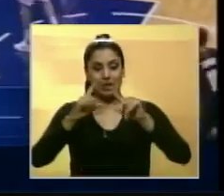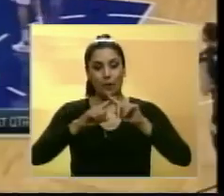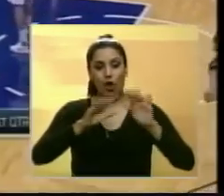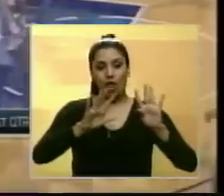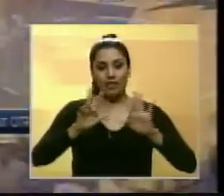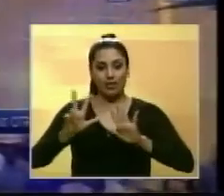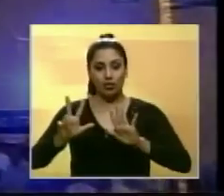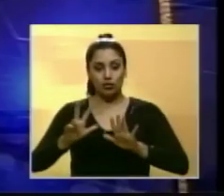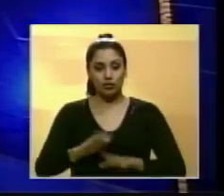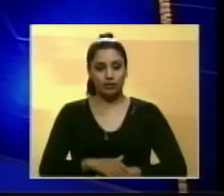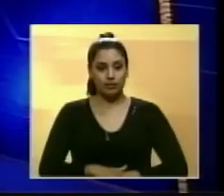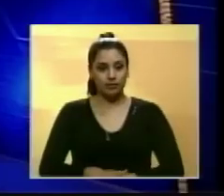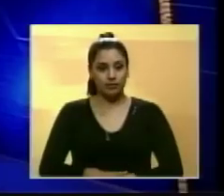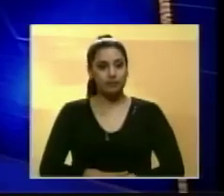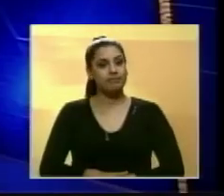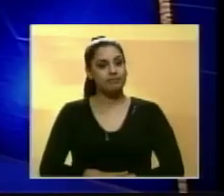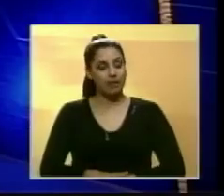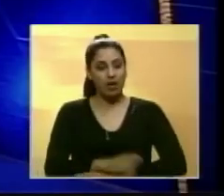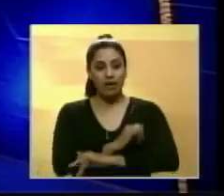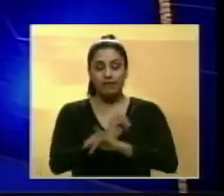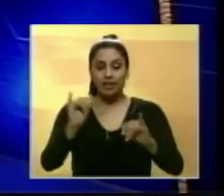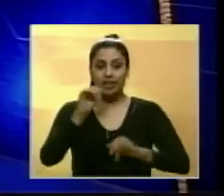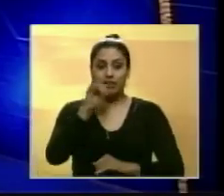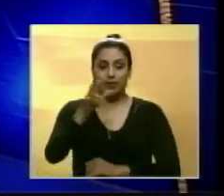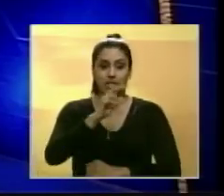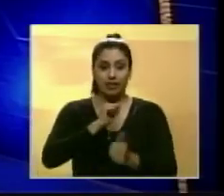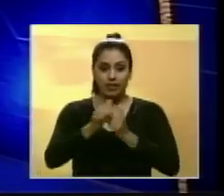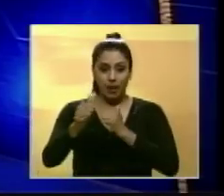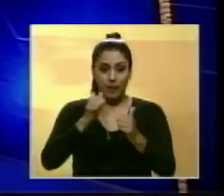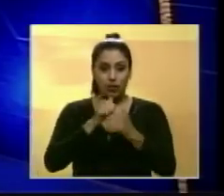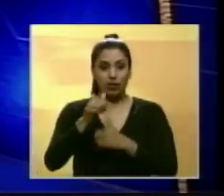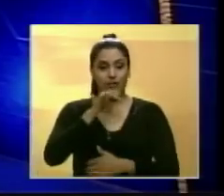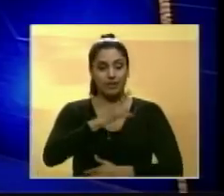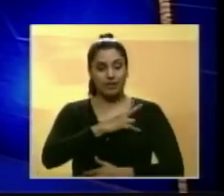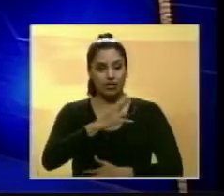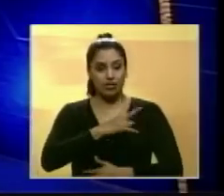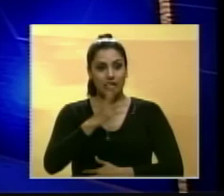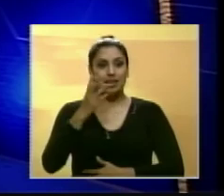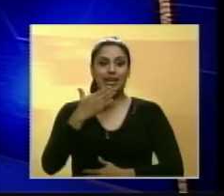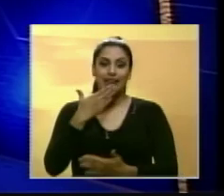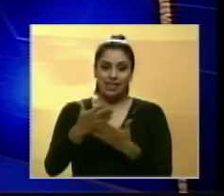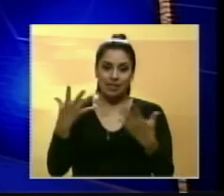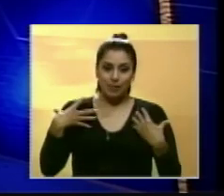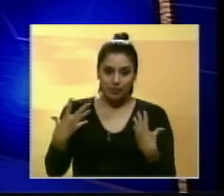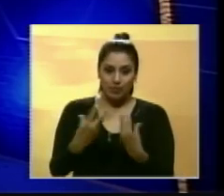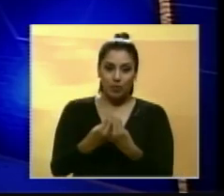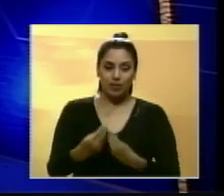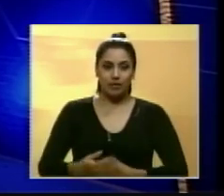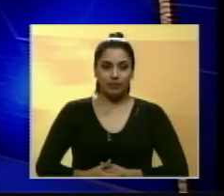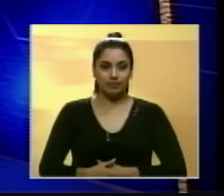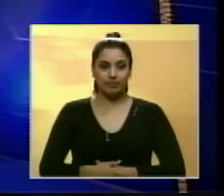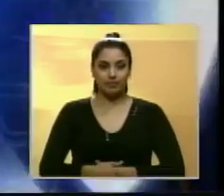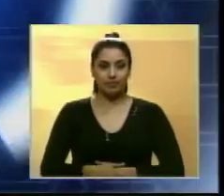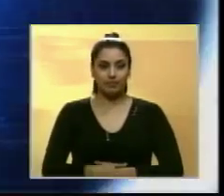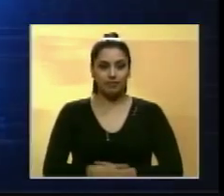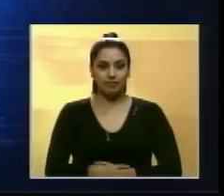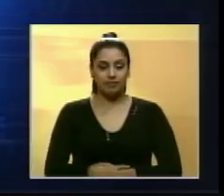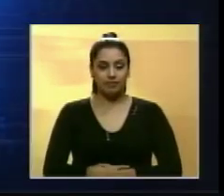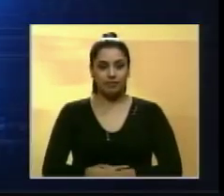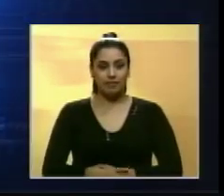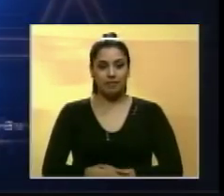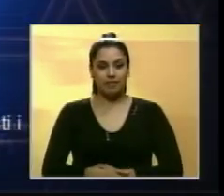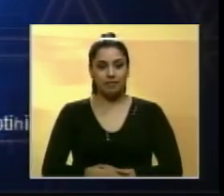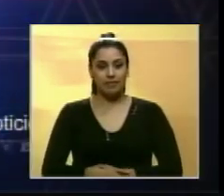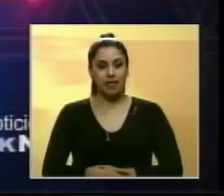107-98. Bien amigos, hasta aquí la información deportiva en Noticiero Venevisión. Gracias por su compañía.